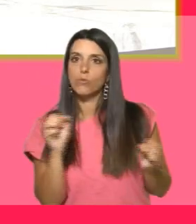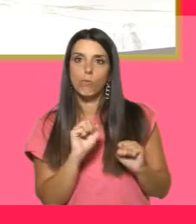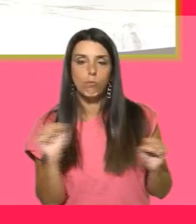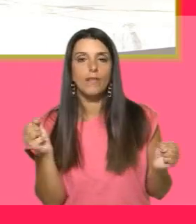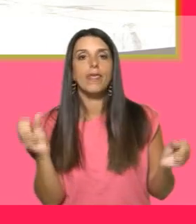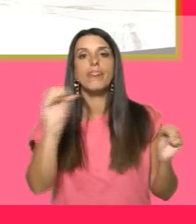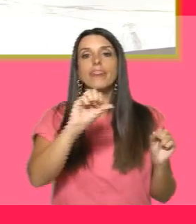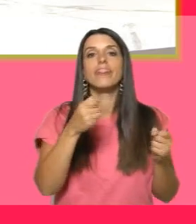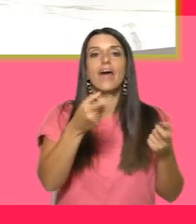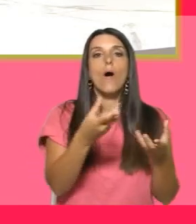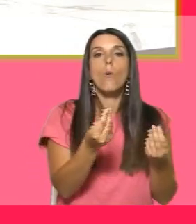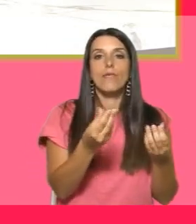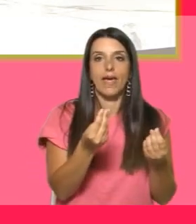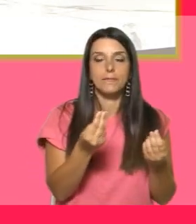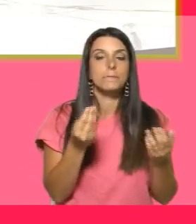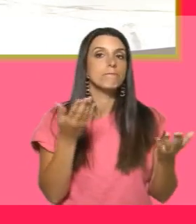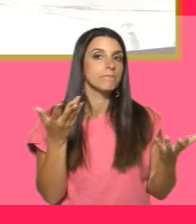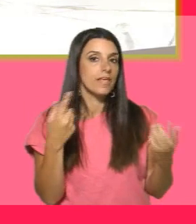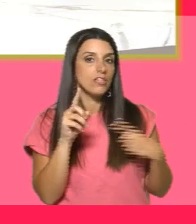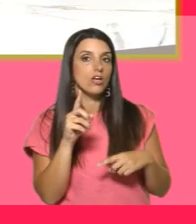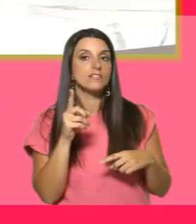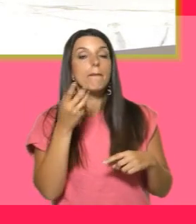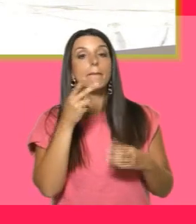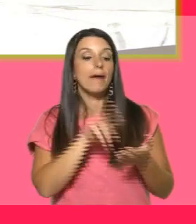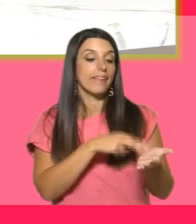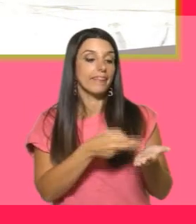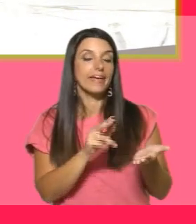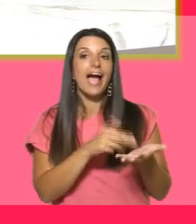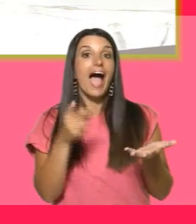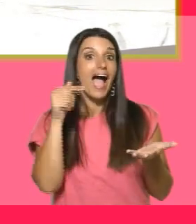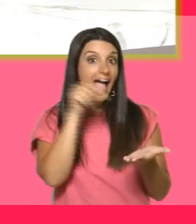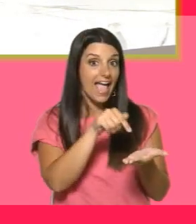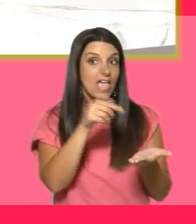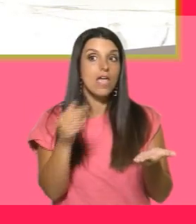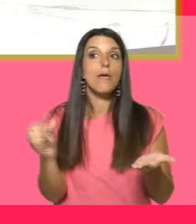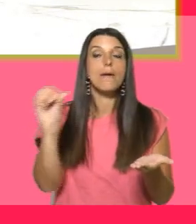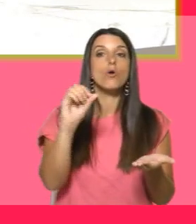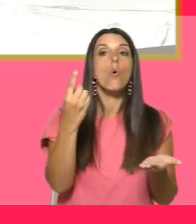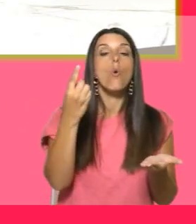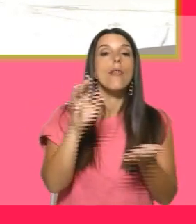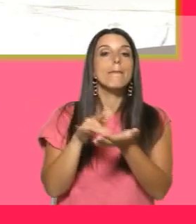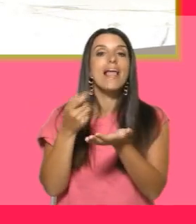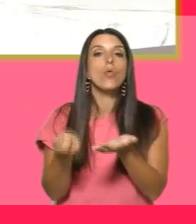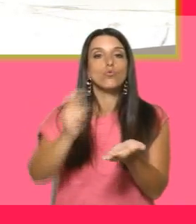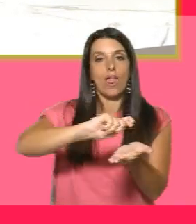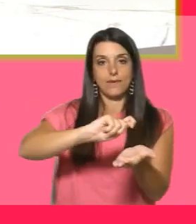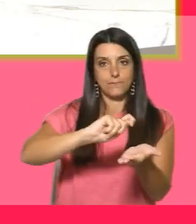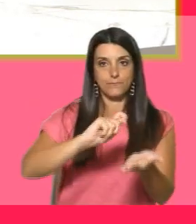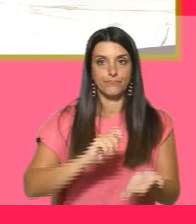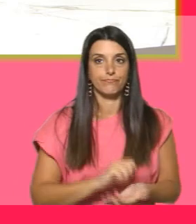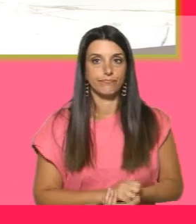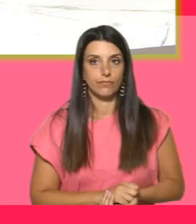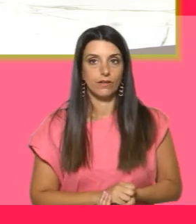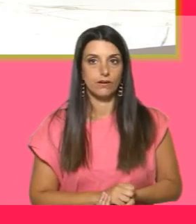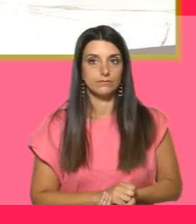como humedad, también te va muy bien. Uh-huh. Vamos a poner la manteca y acá le vamos a agregar la cucharada de miel. Muy bien.